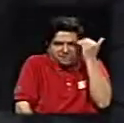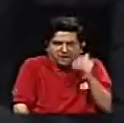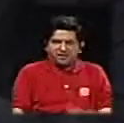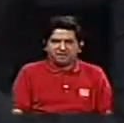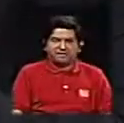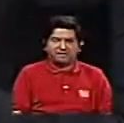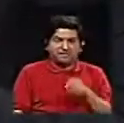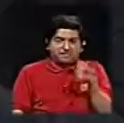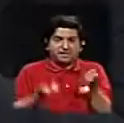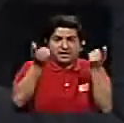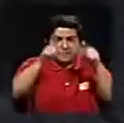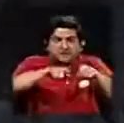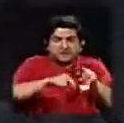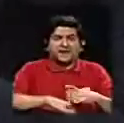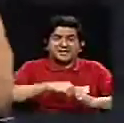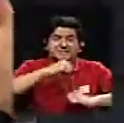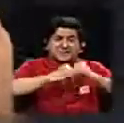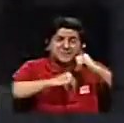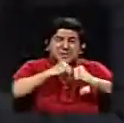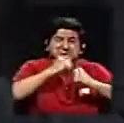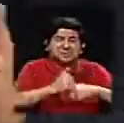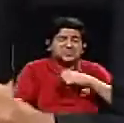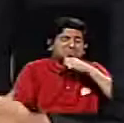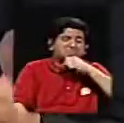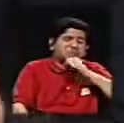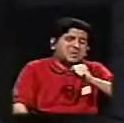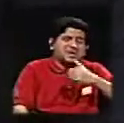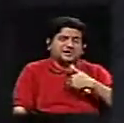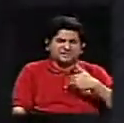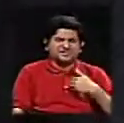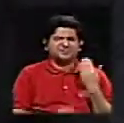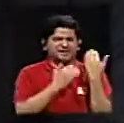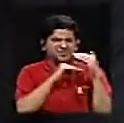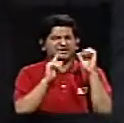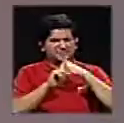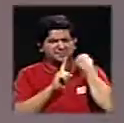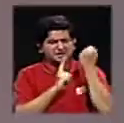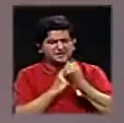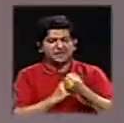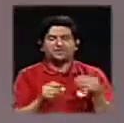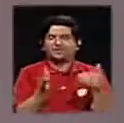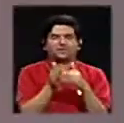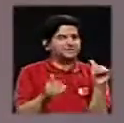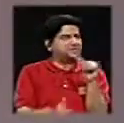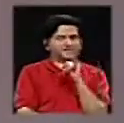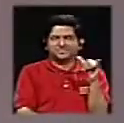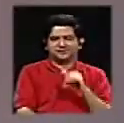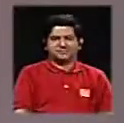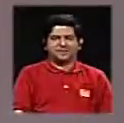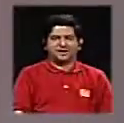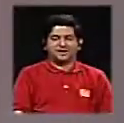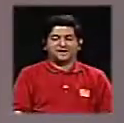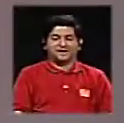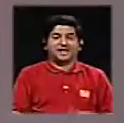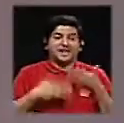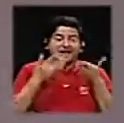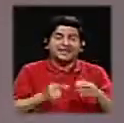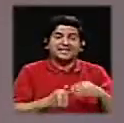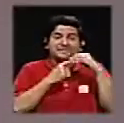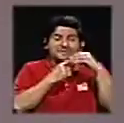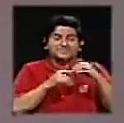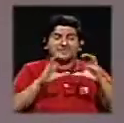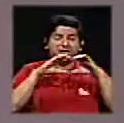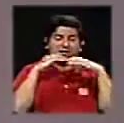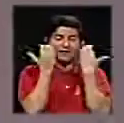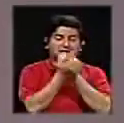que son estructuras muy viejas que tienen estas limitaciones. Vuelvo a lo mismo. Es que el que le da la prioridad es el